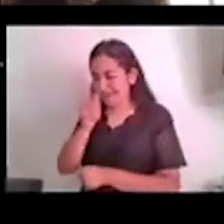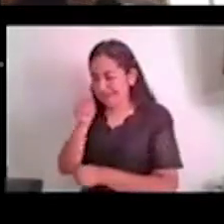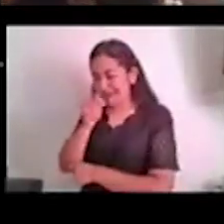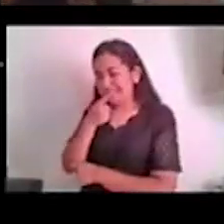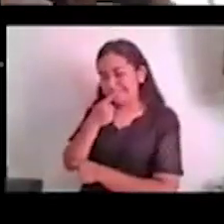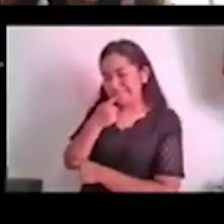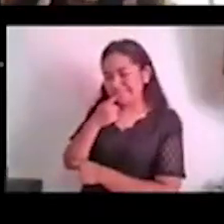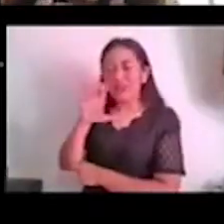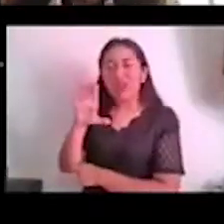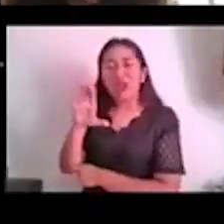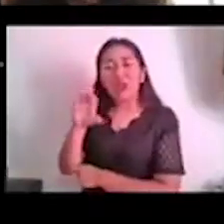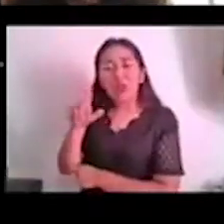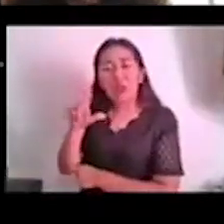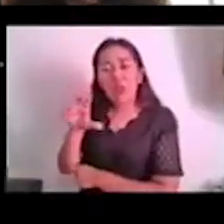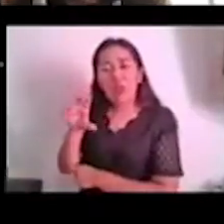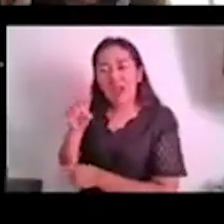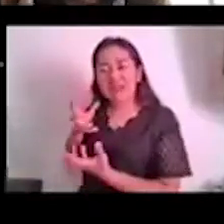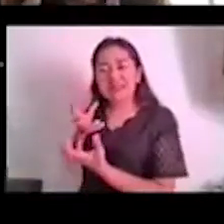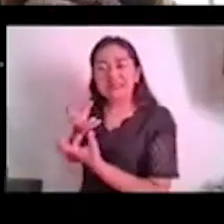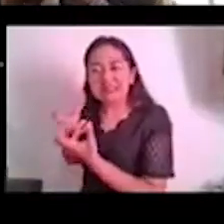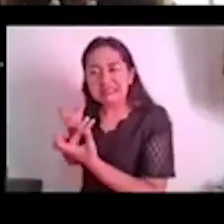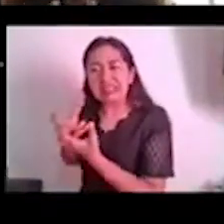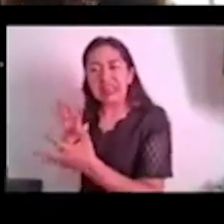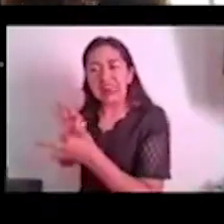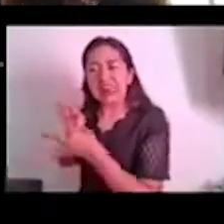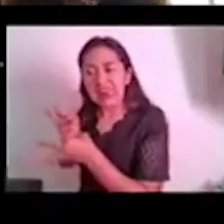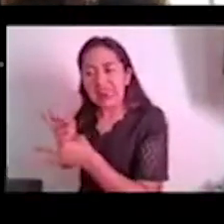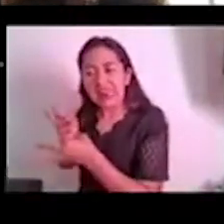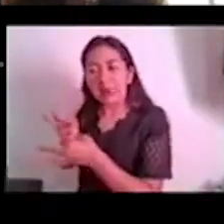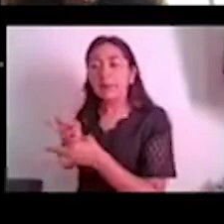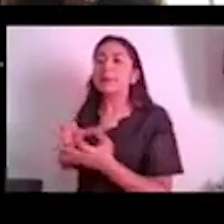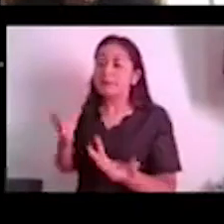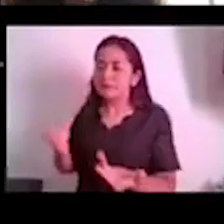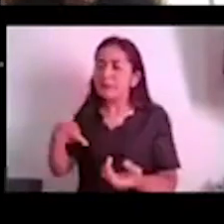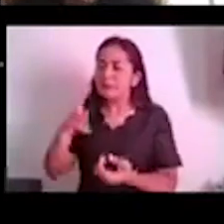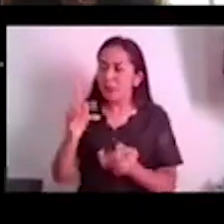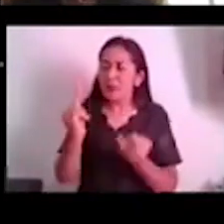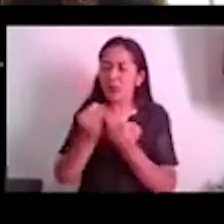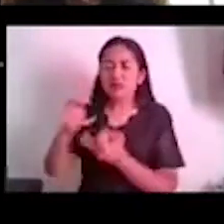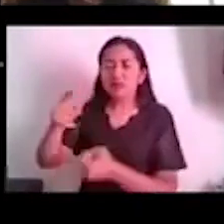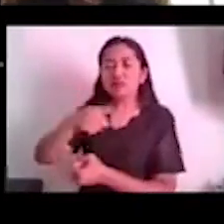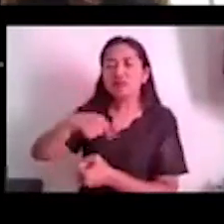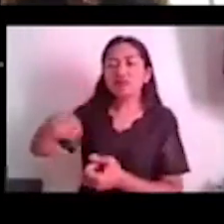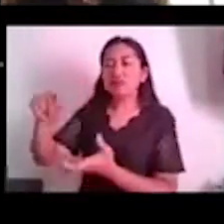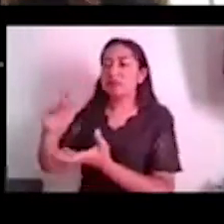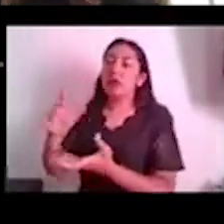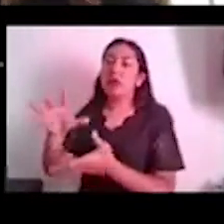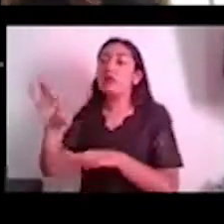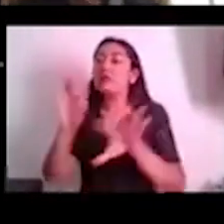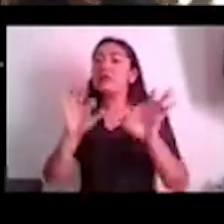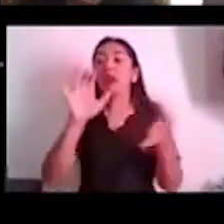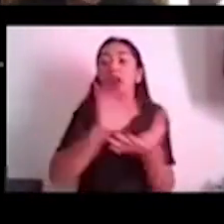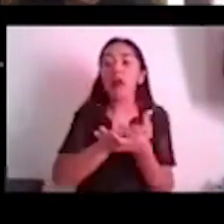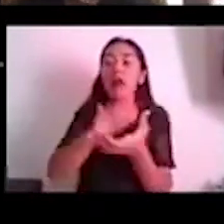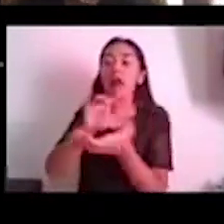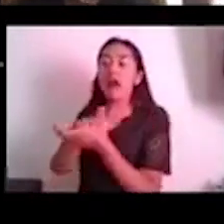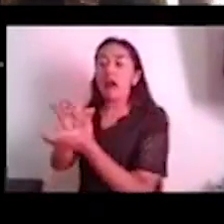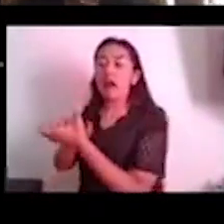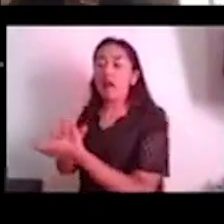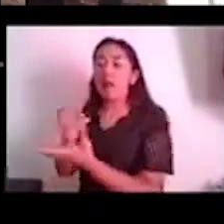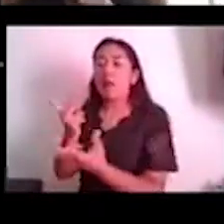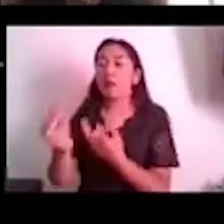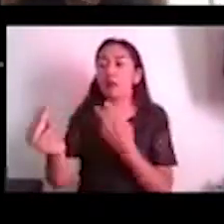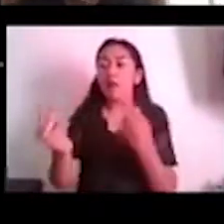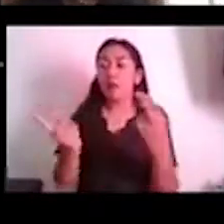y entre ellos también establecen alianzas, se casan entre ellos, y justamente por una alianza matrimonial es el